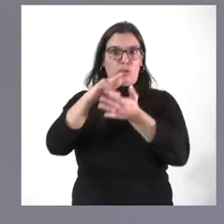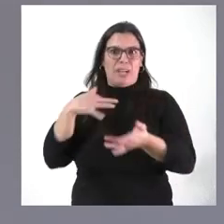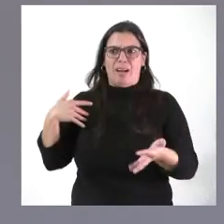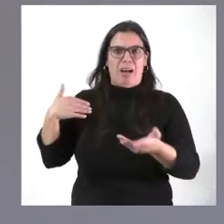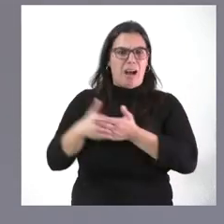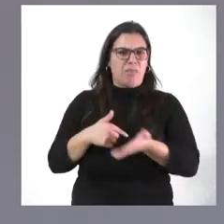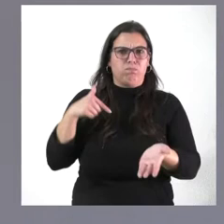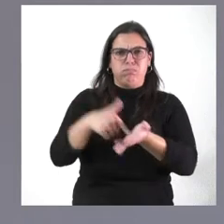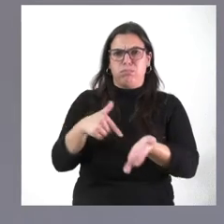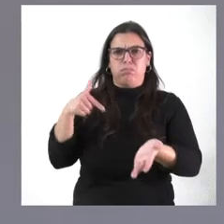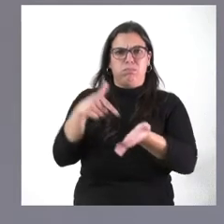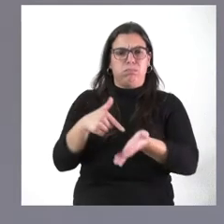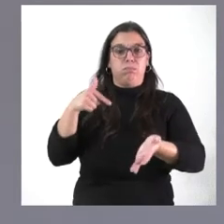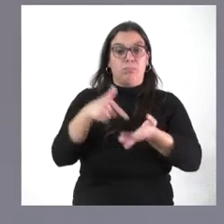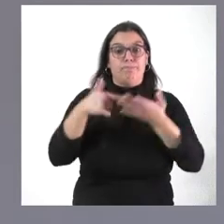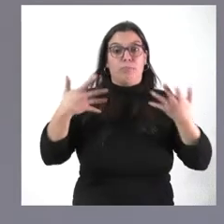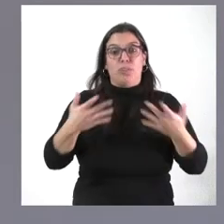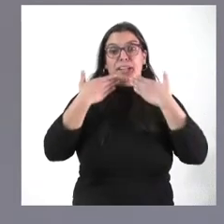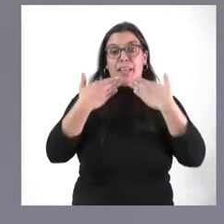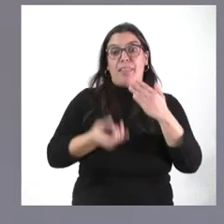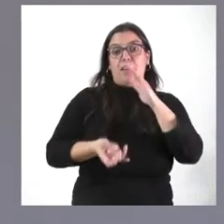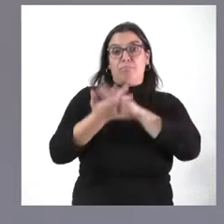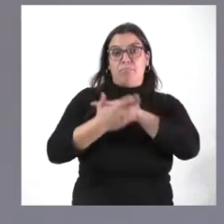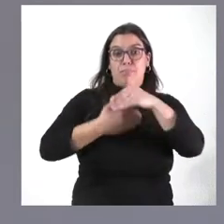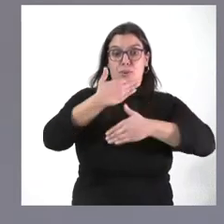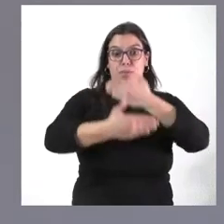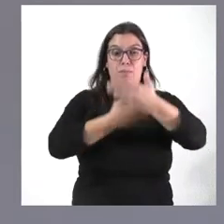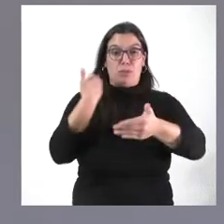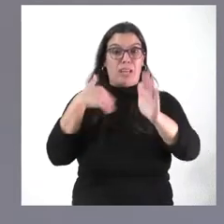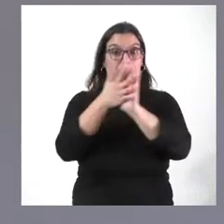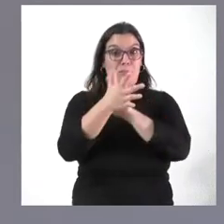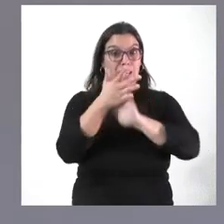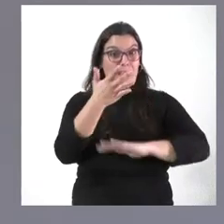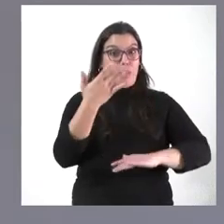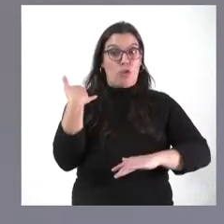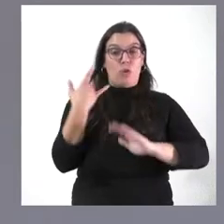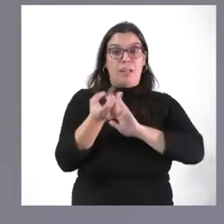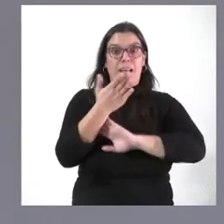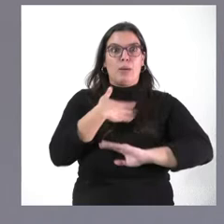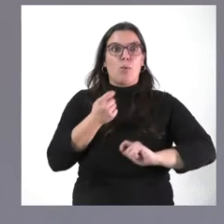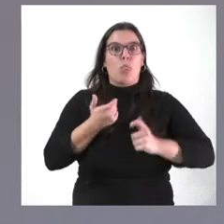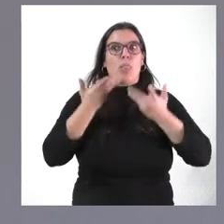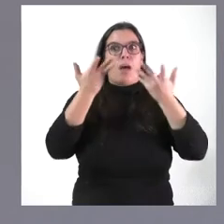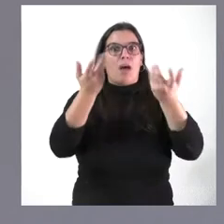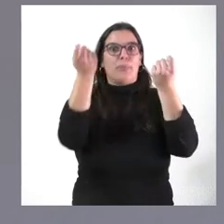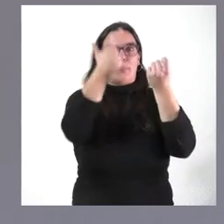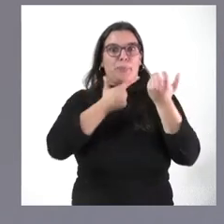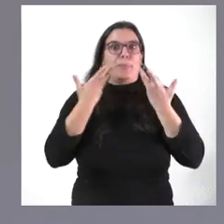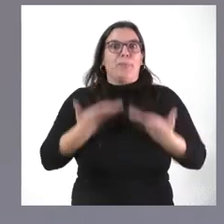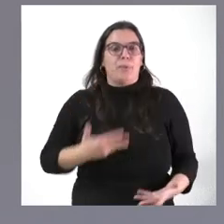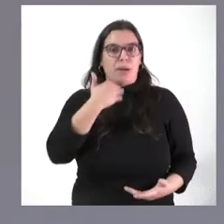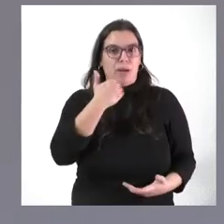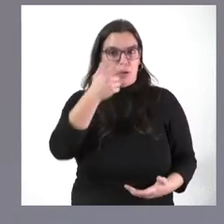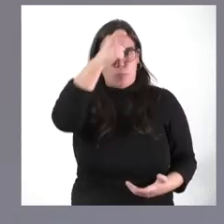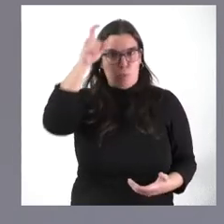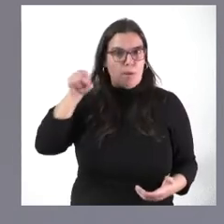histórica y con el procedimiento que se puso en marcha y que les hemos explicado pretendíamos ofrecer un auténtico balón de oxígeno a los municipios del